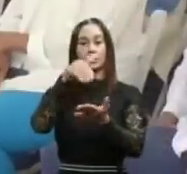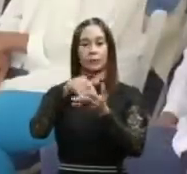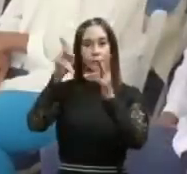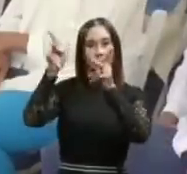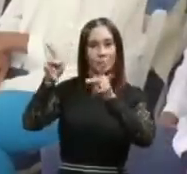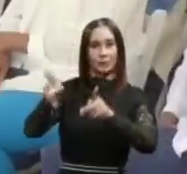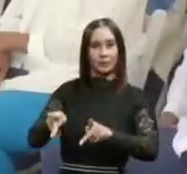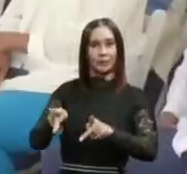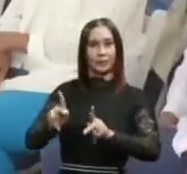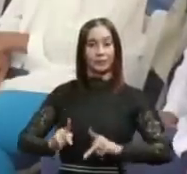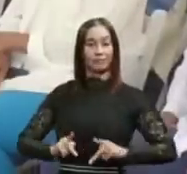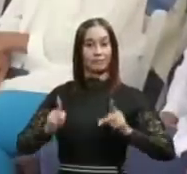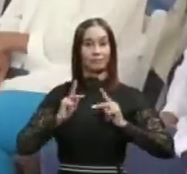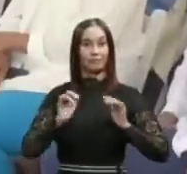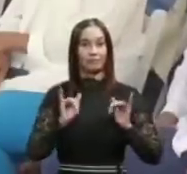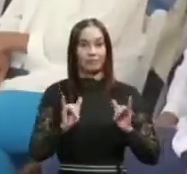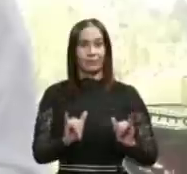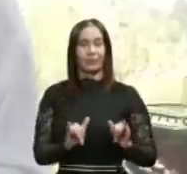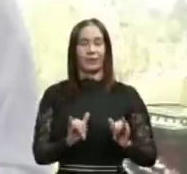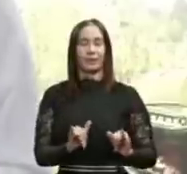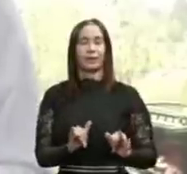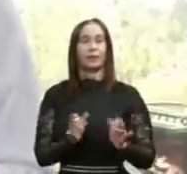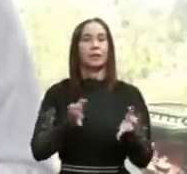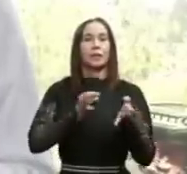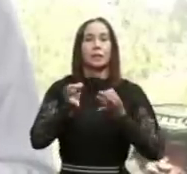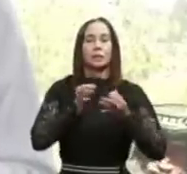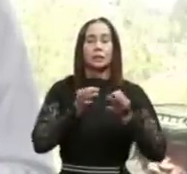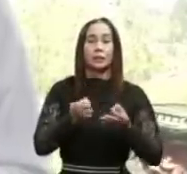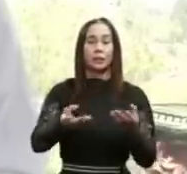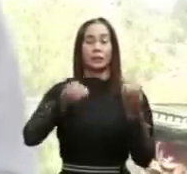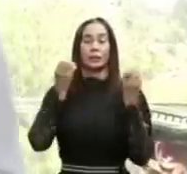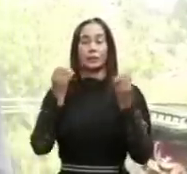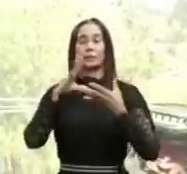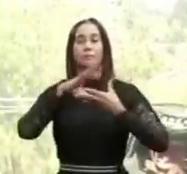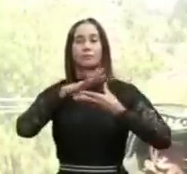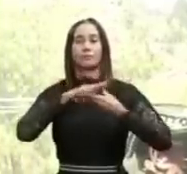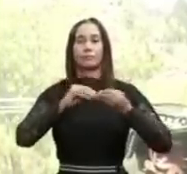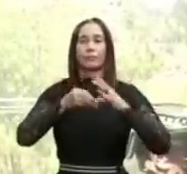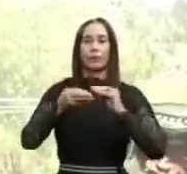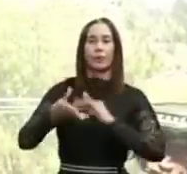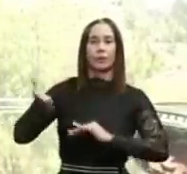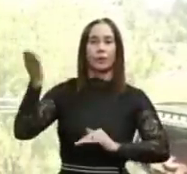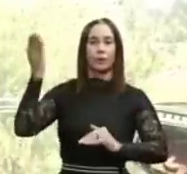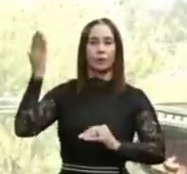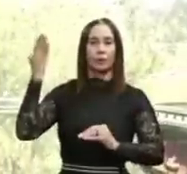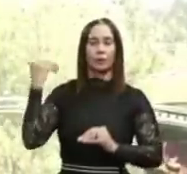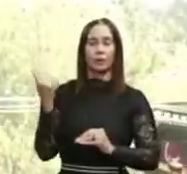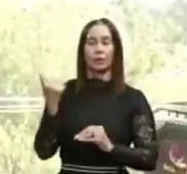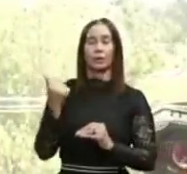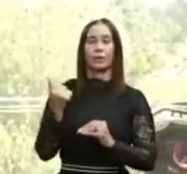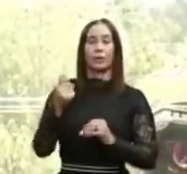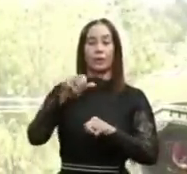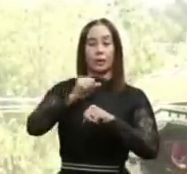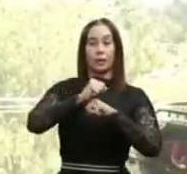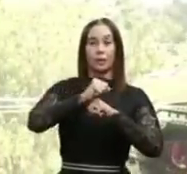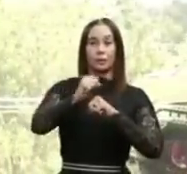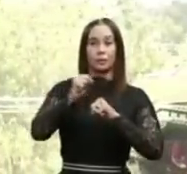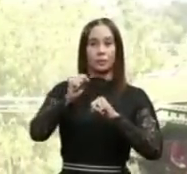a ustedes cómo históricamente han dejado despoblar el